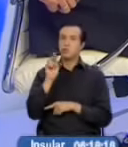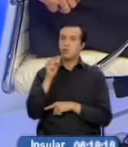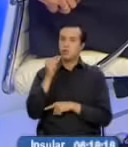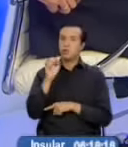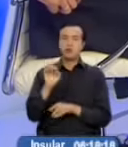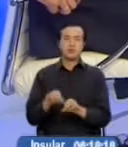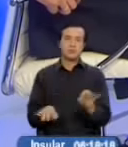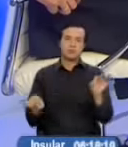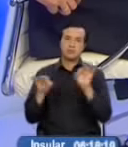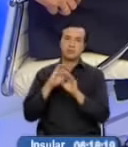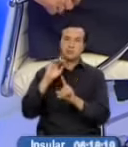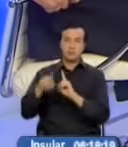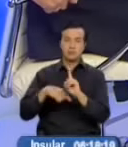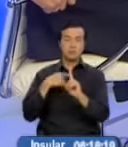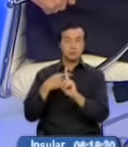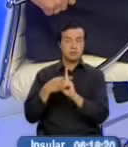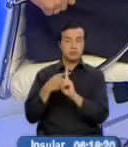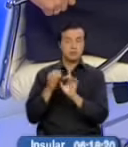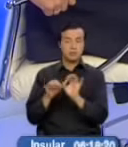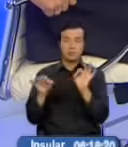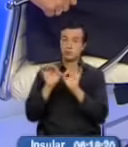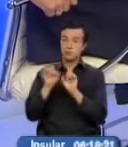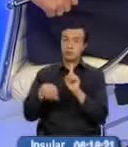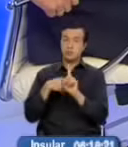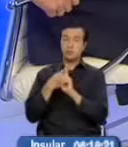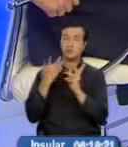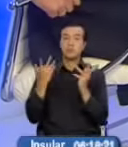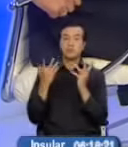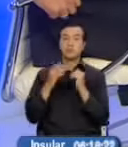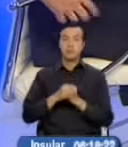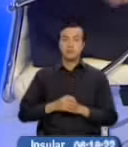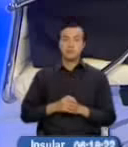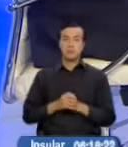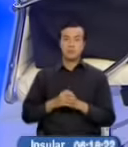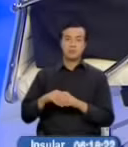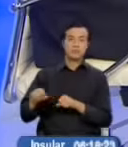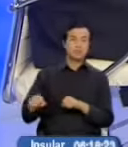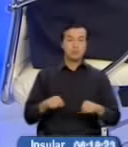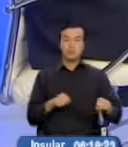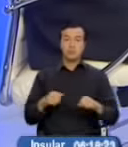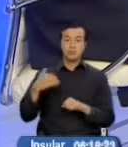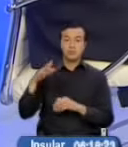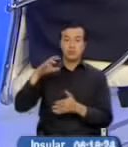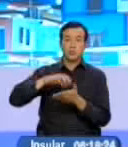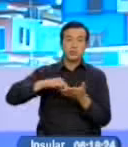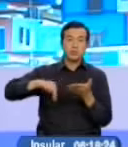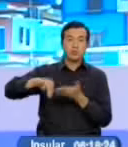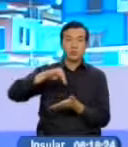definitivo. Y yo añadiría uno más. Y la reconstrucción post-terremoto en la provincia